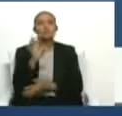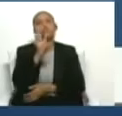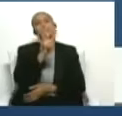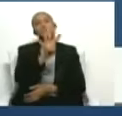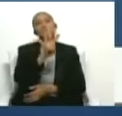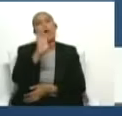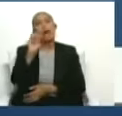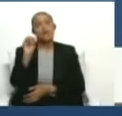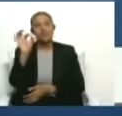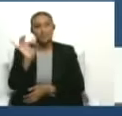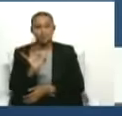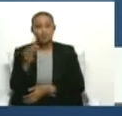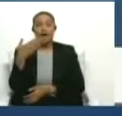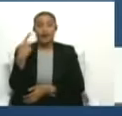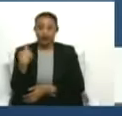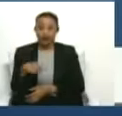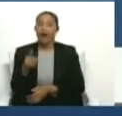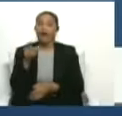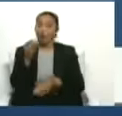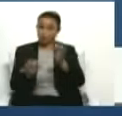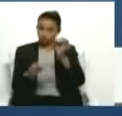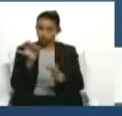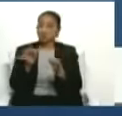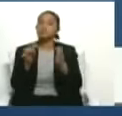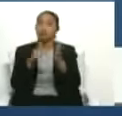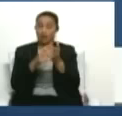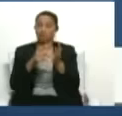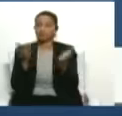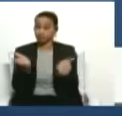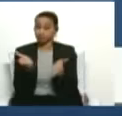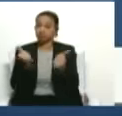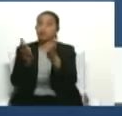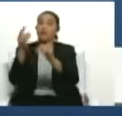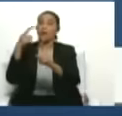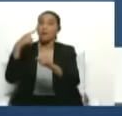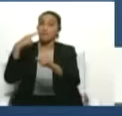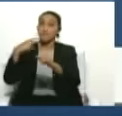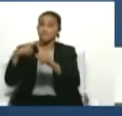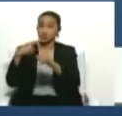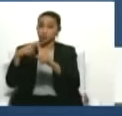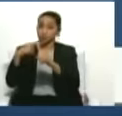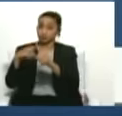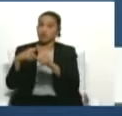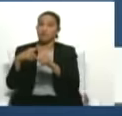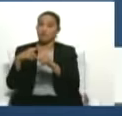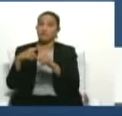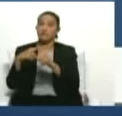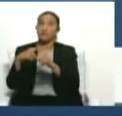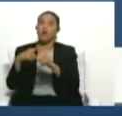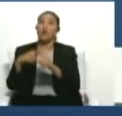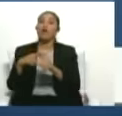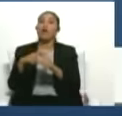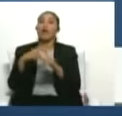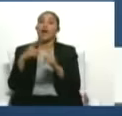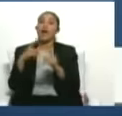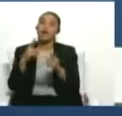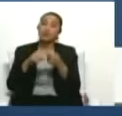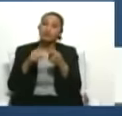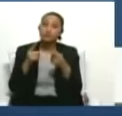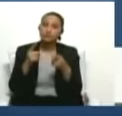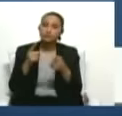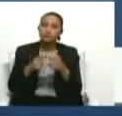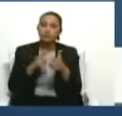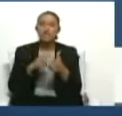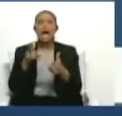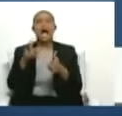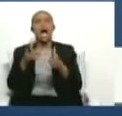hay justicia contra la impunidad. Entonces las denuncias, vamos a decirlo así, han disminuido. Y en este sentido